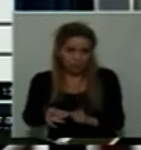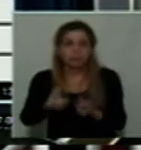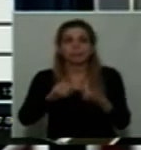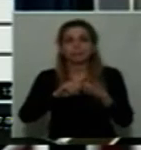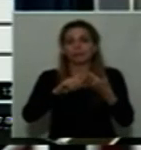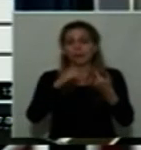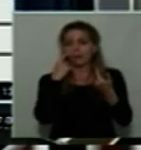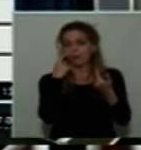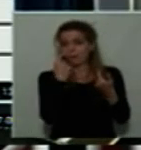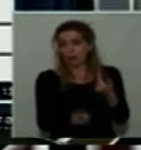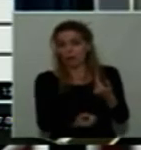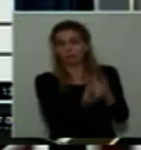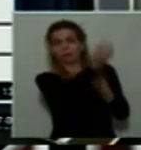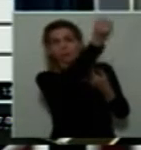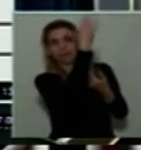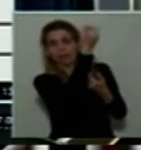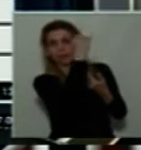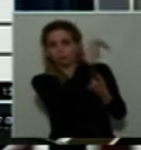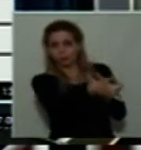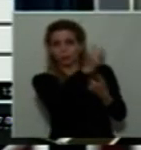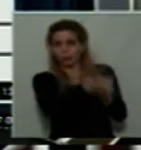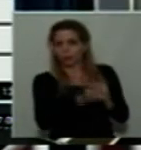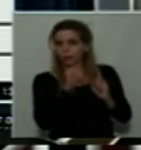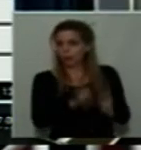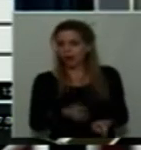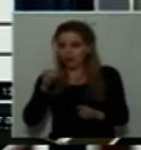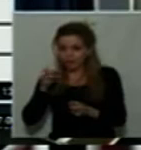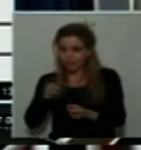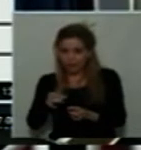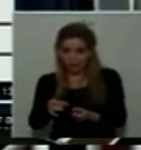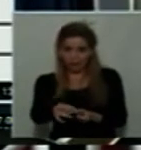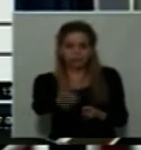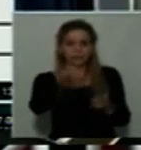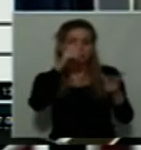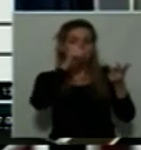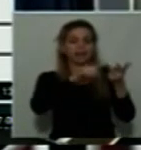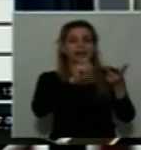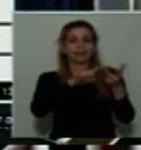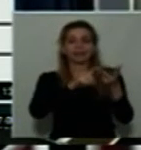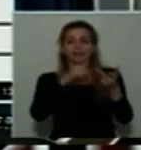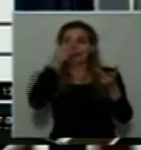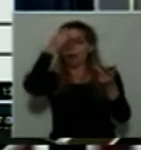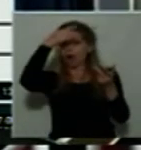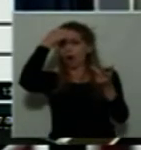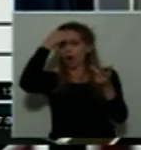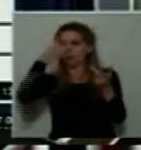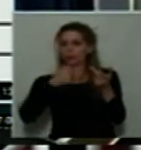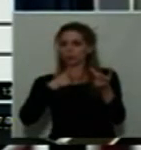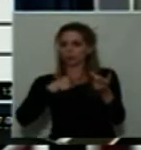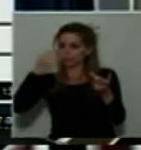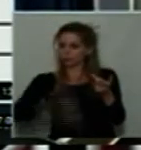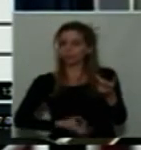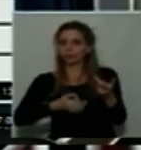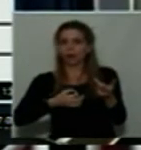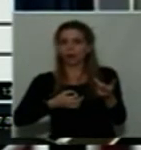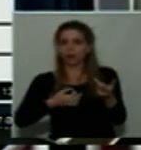estrago doloso. Ahí estamos viendo el gráfico, insisto, que nunca baja la velocidad. Tercera declaración, soy muy prudente. Cuarta